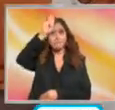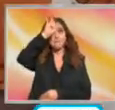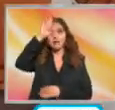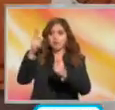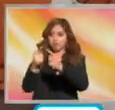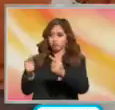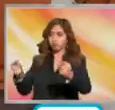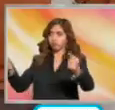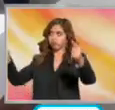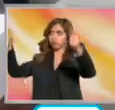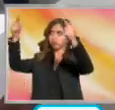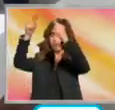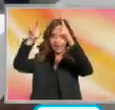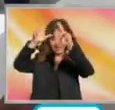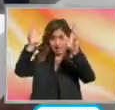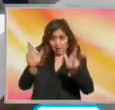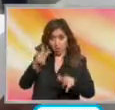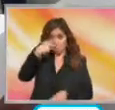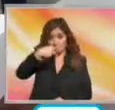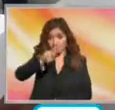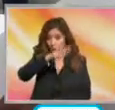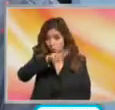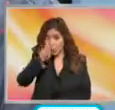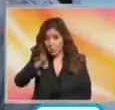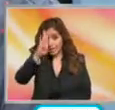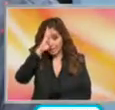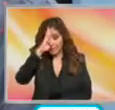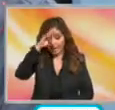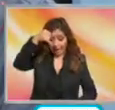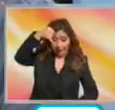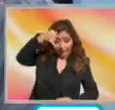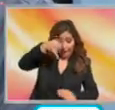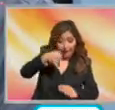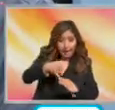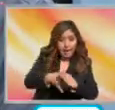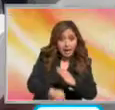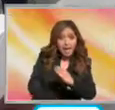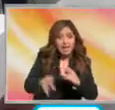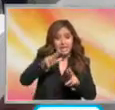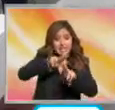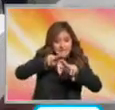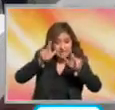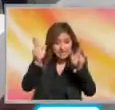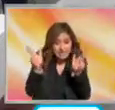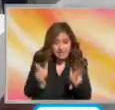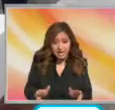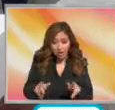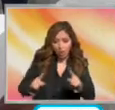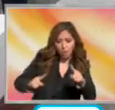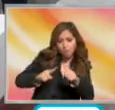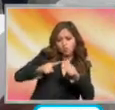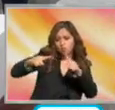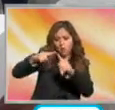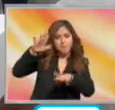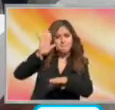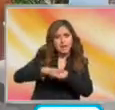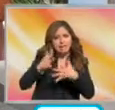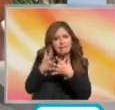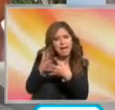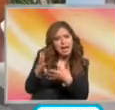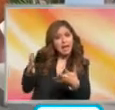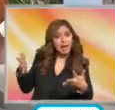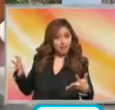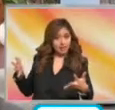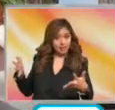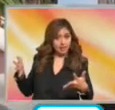imaginaba que abajo del océano había un pedazo terrible, Sí. lleno de picos de cosas. Y bueno, y eso